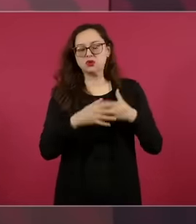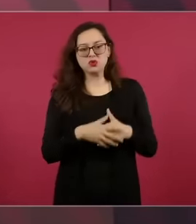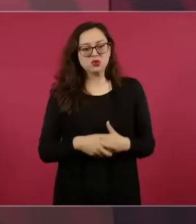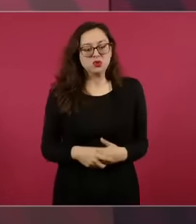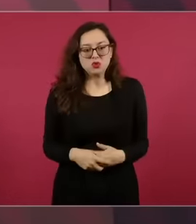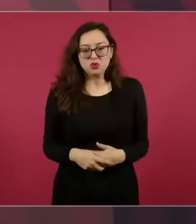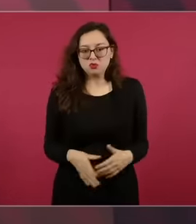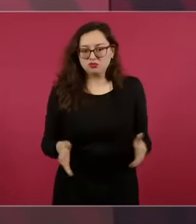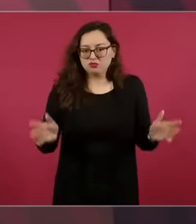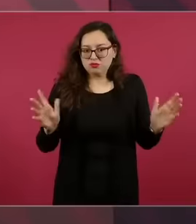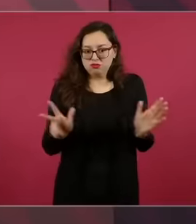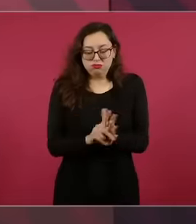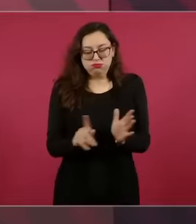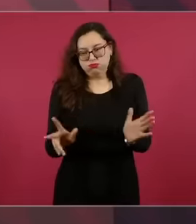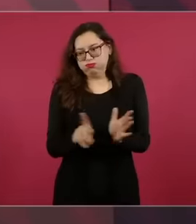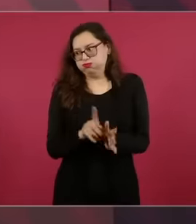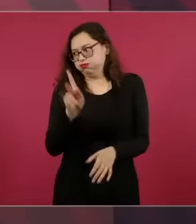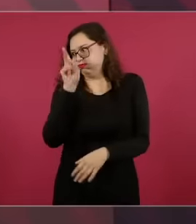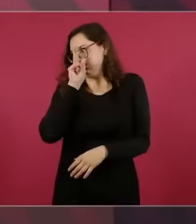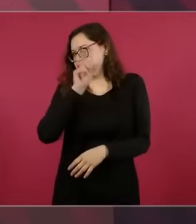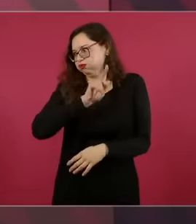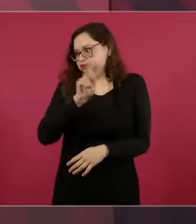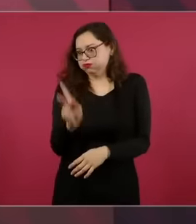Ya no hablemos de los periódicos.